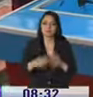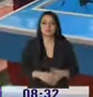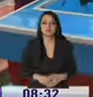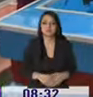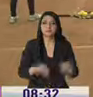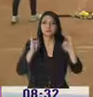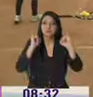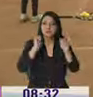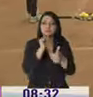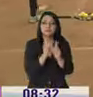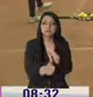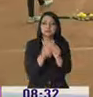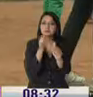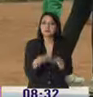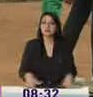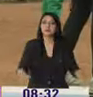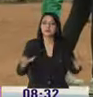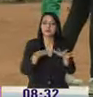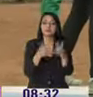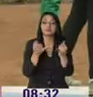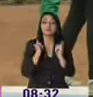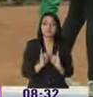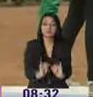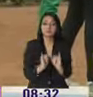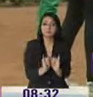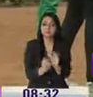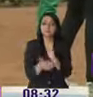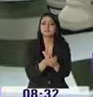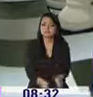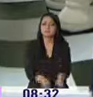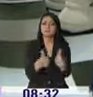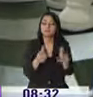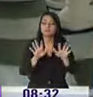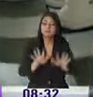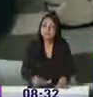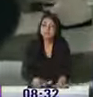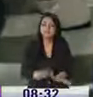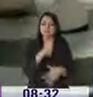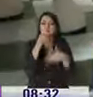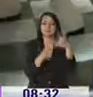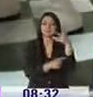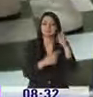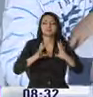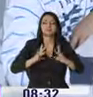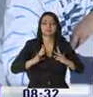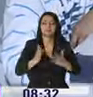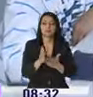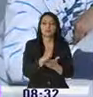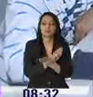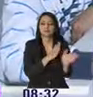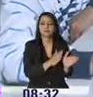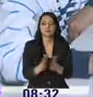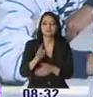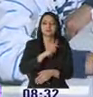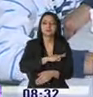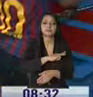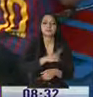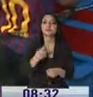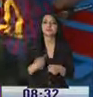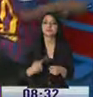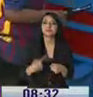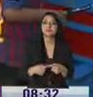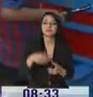deporte, aire libre e instructores totalmente capacitados son algunos elementos de los vacacionales organizados por el municipio de Quito en el